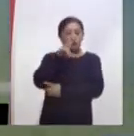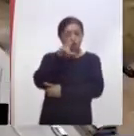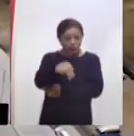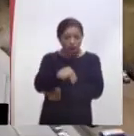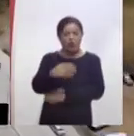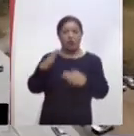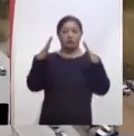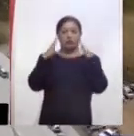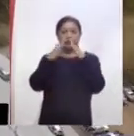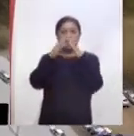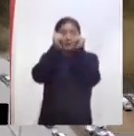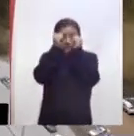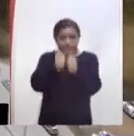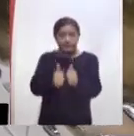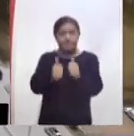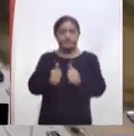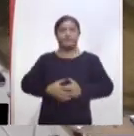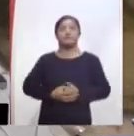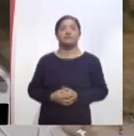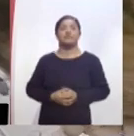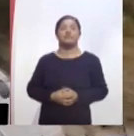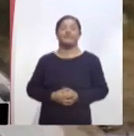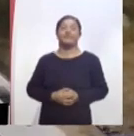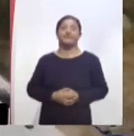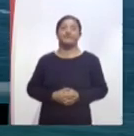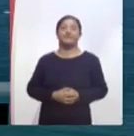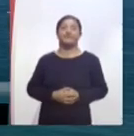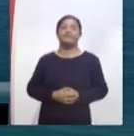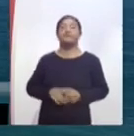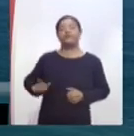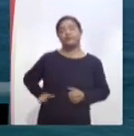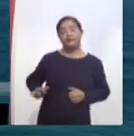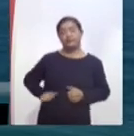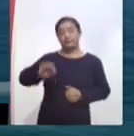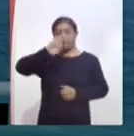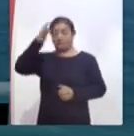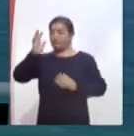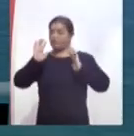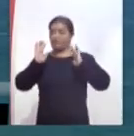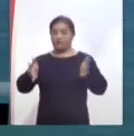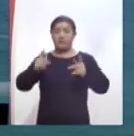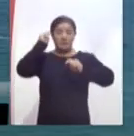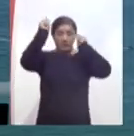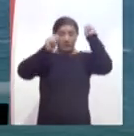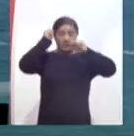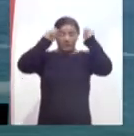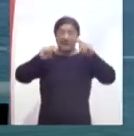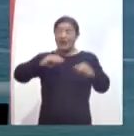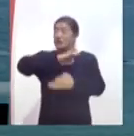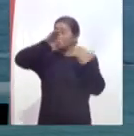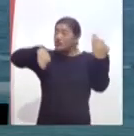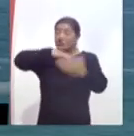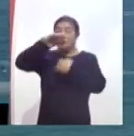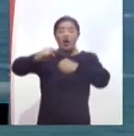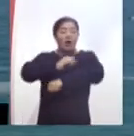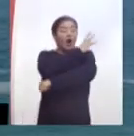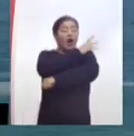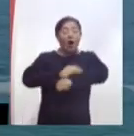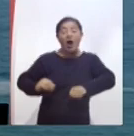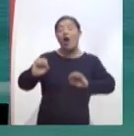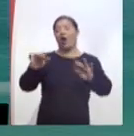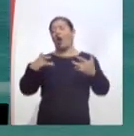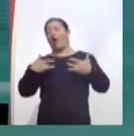Después de la declaratoria de emergencia sanitaria en el país por el COVID-19, el gobierno federal determinó suspender el turismo en todas las playas y centros vacacionales del